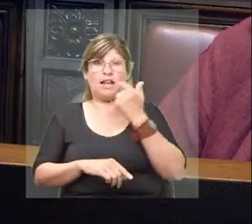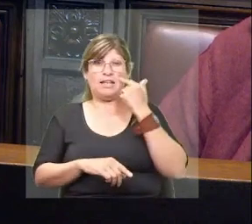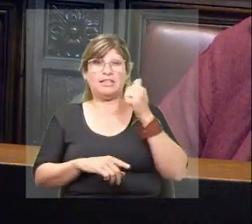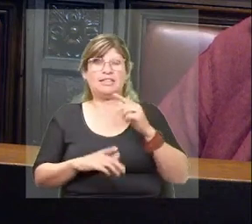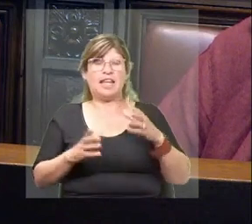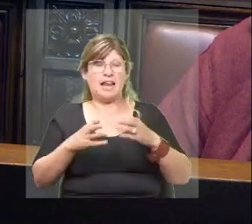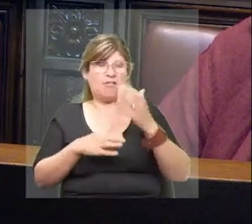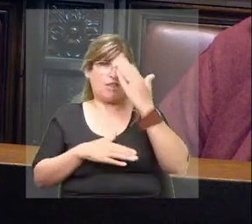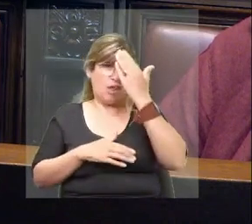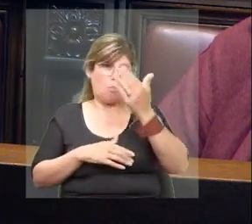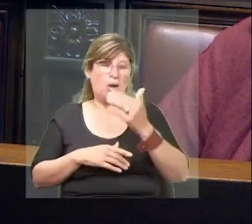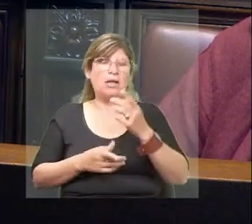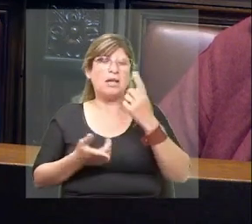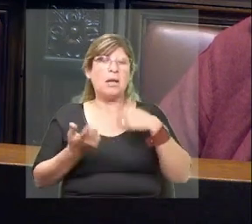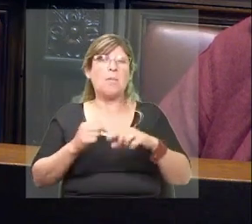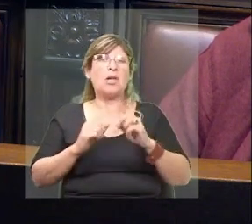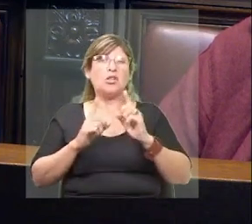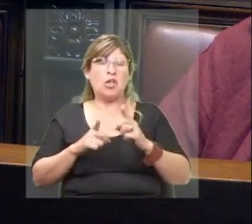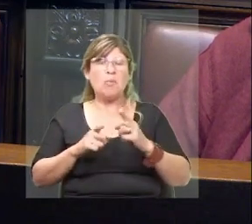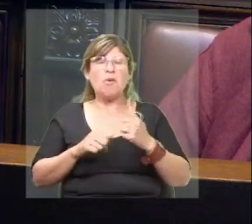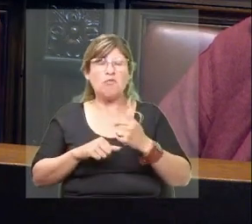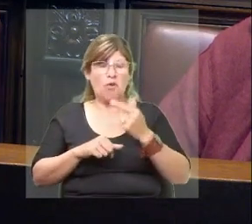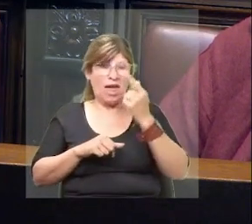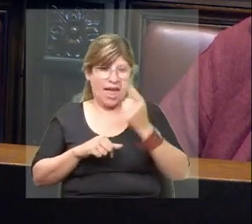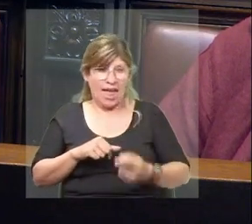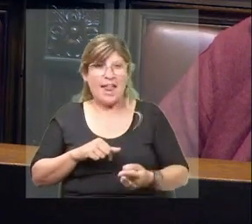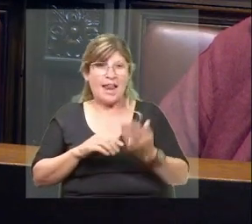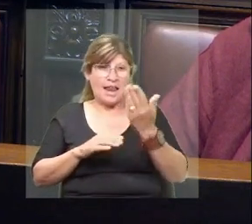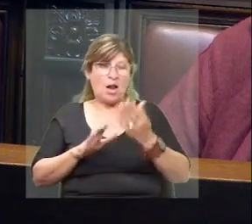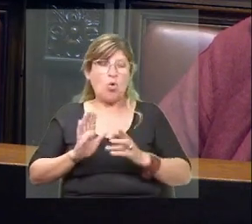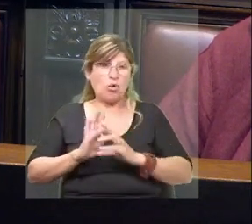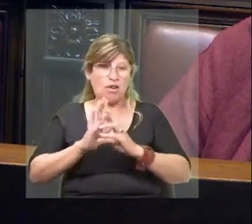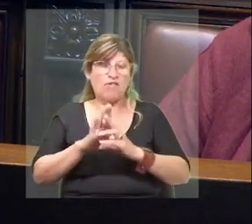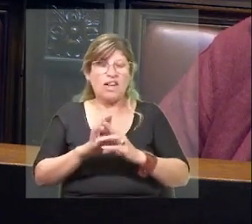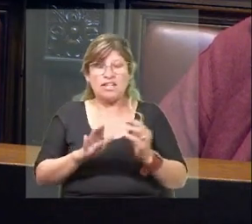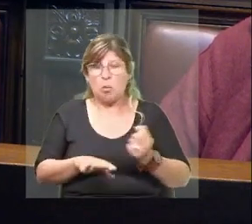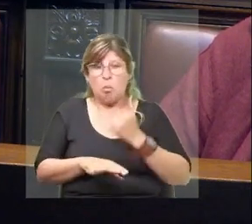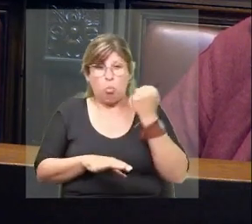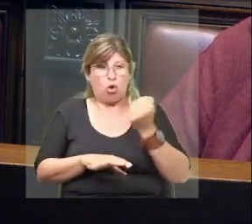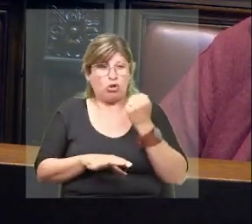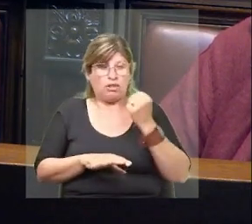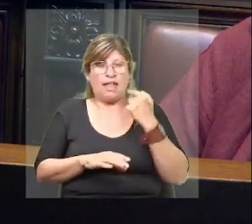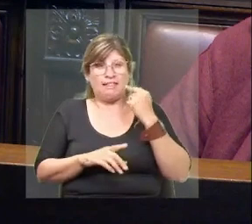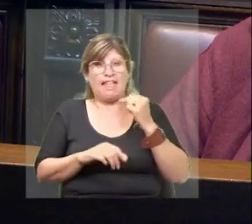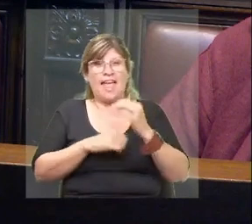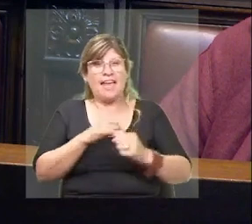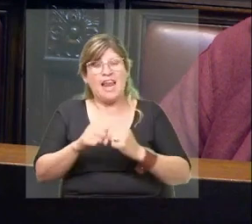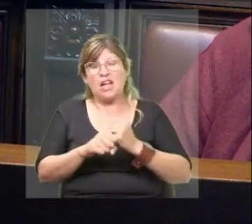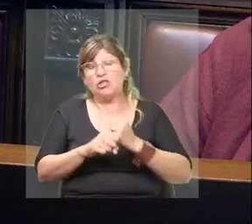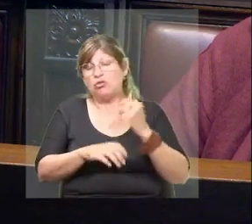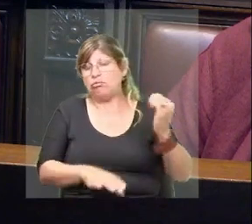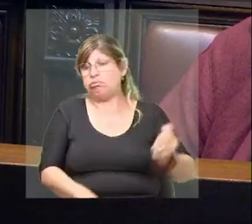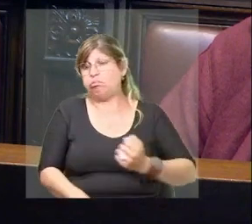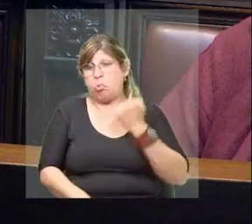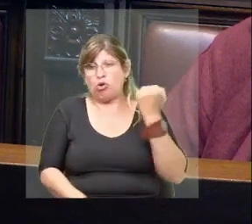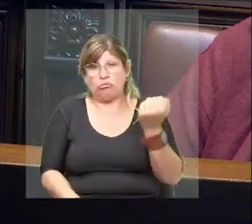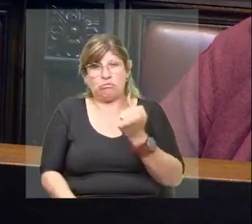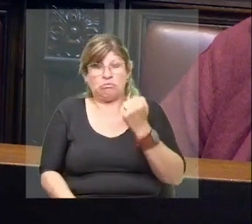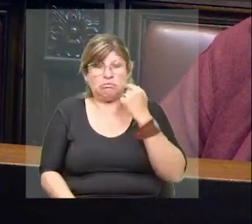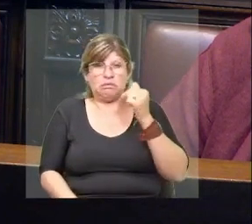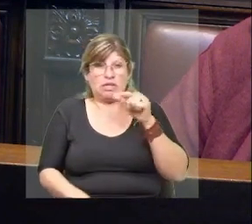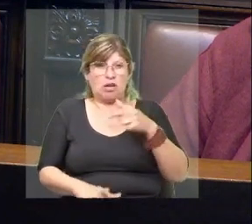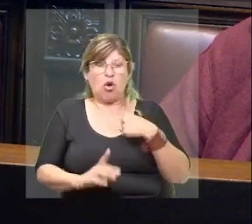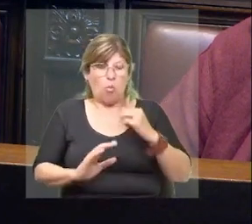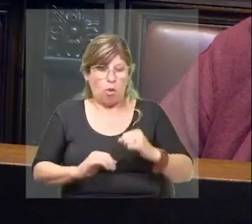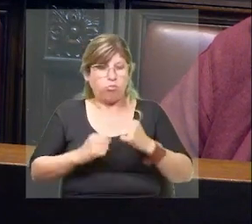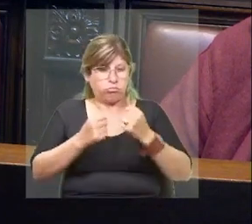al Frente Amplio, sino que fue una pieza clave en el recorrido de años cruciales y de su